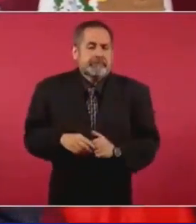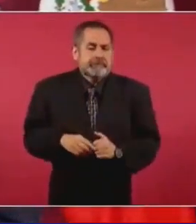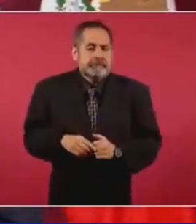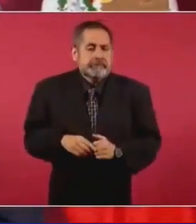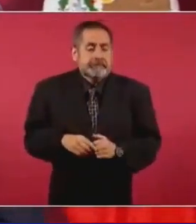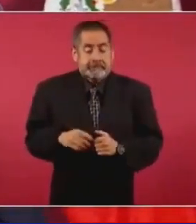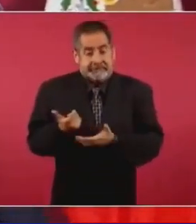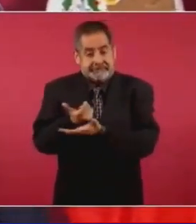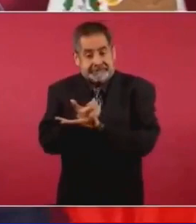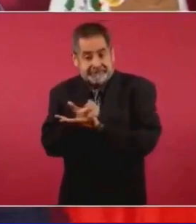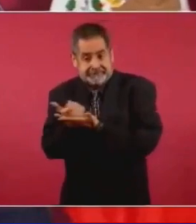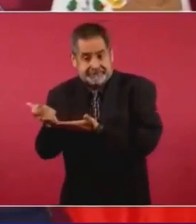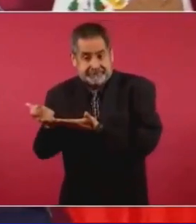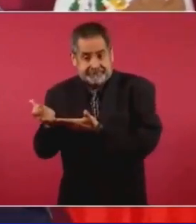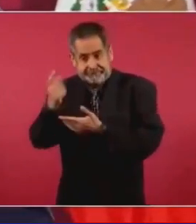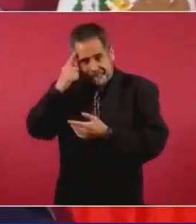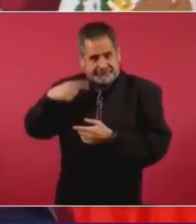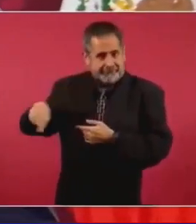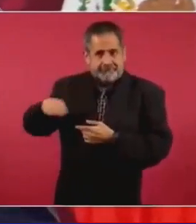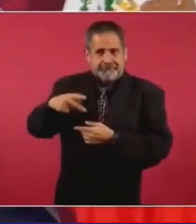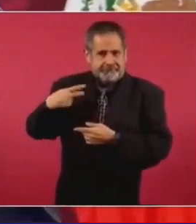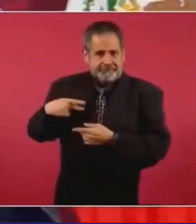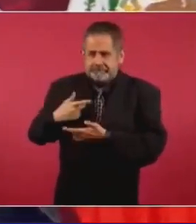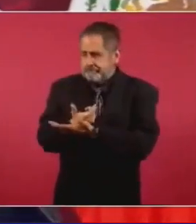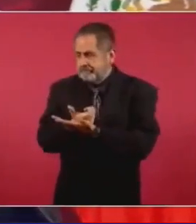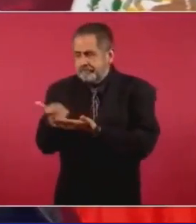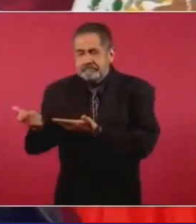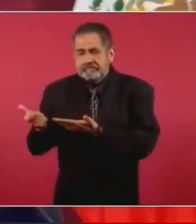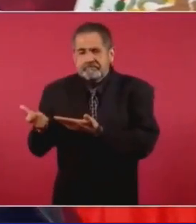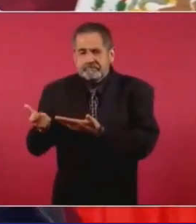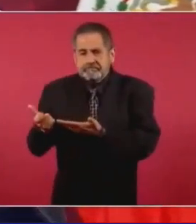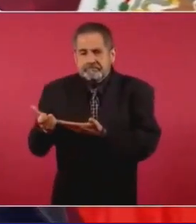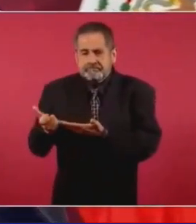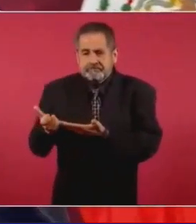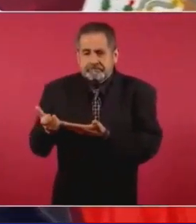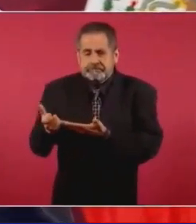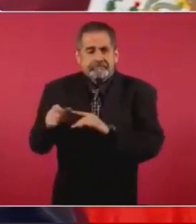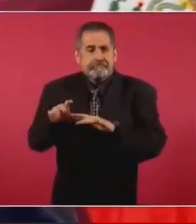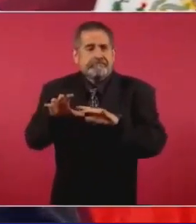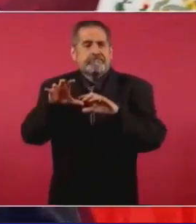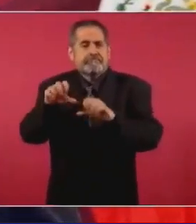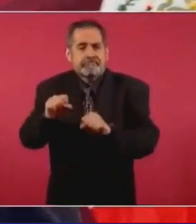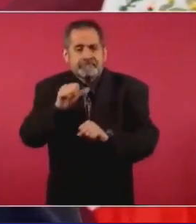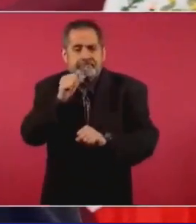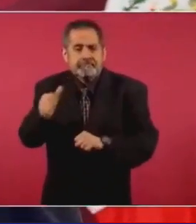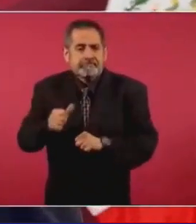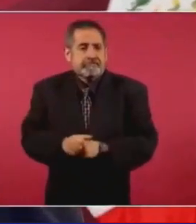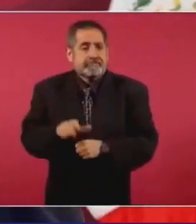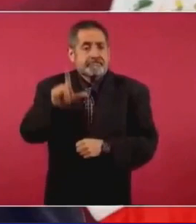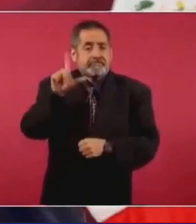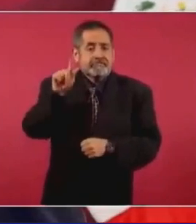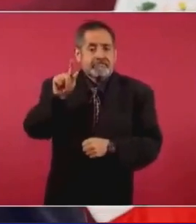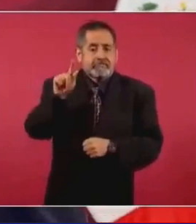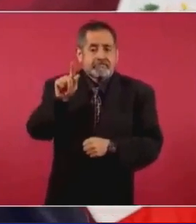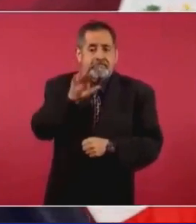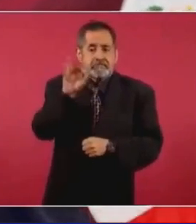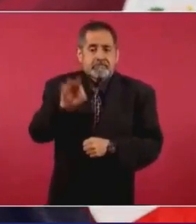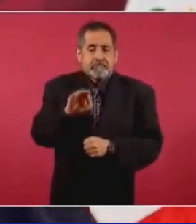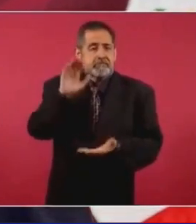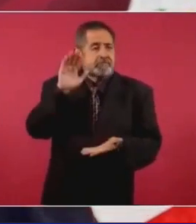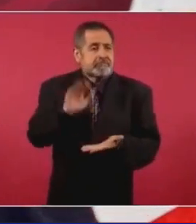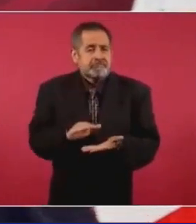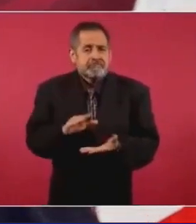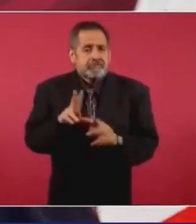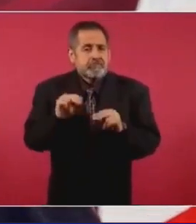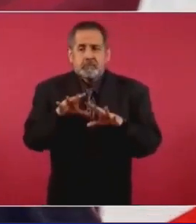el salario perdió el 70% de su